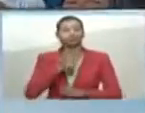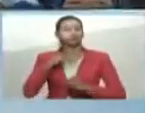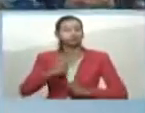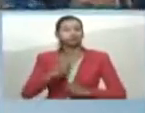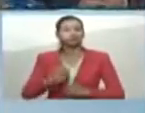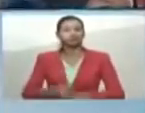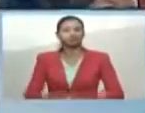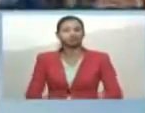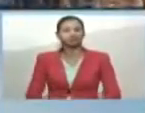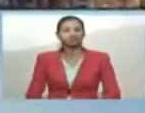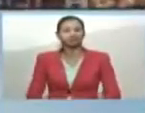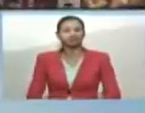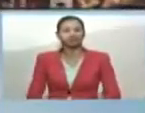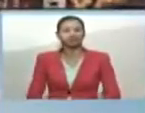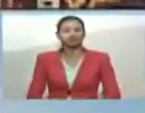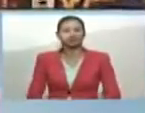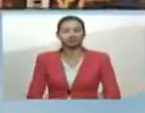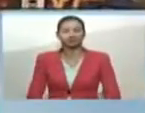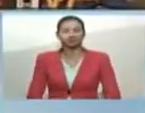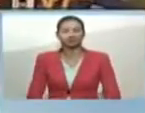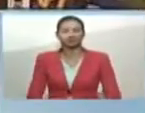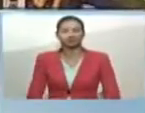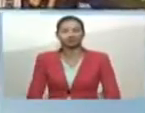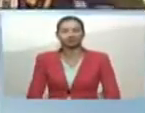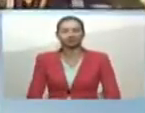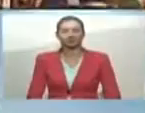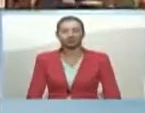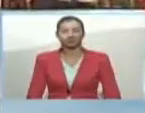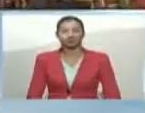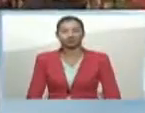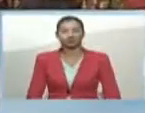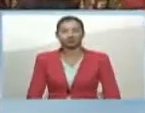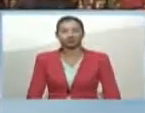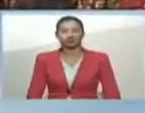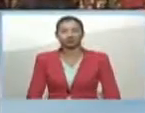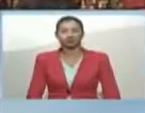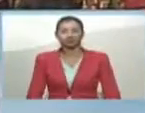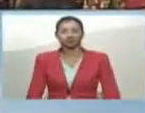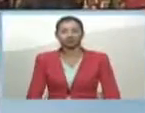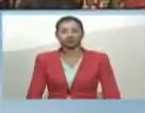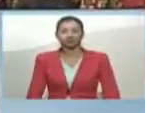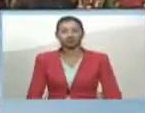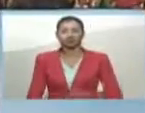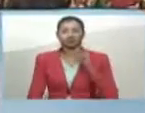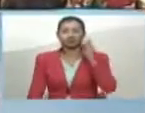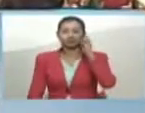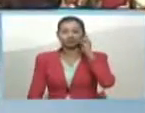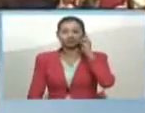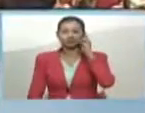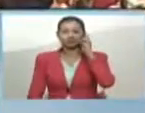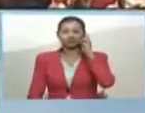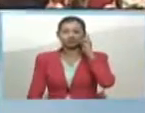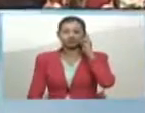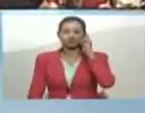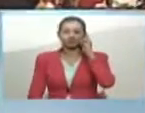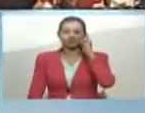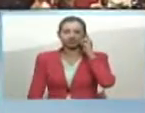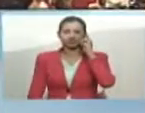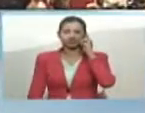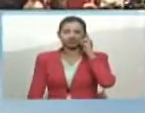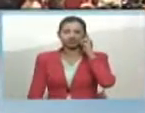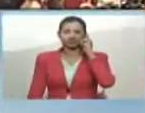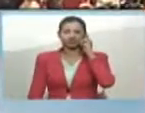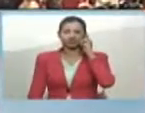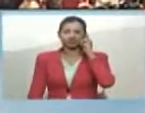Aquí hay muchas ideas valiosas. Y en el documento, tú hiciste un tremendo esfuerzo